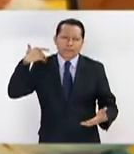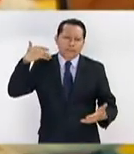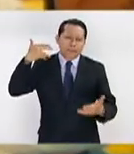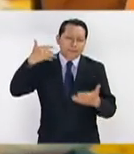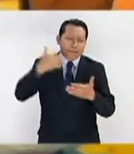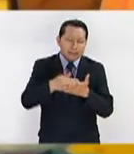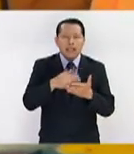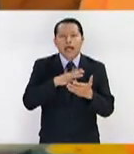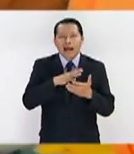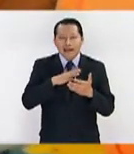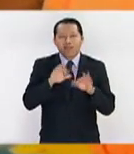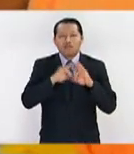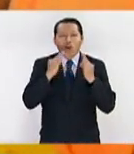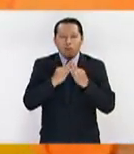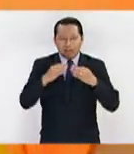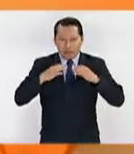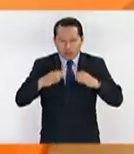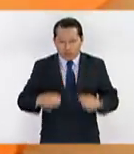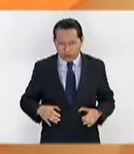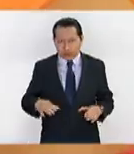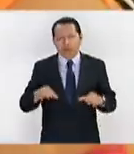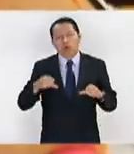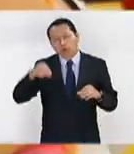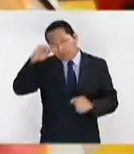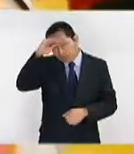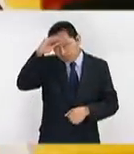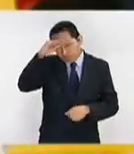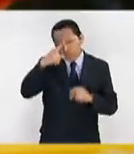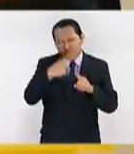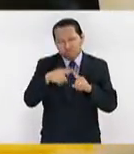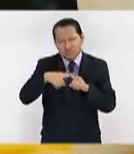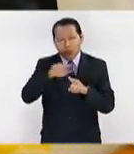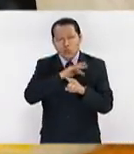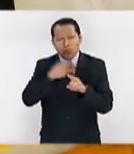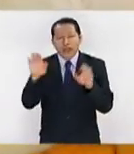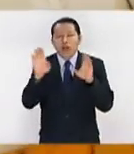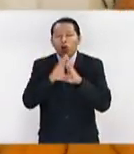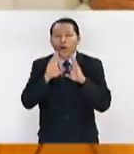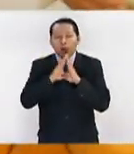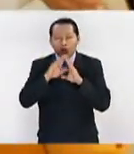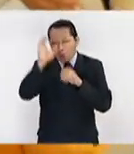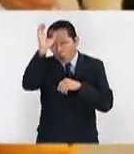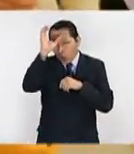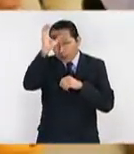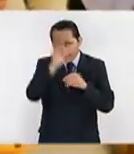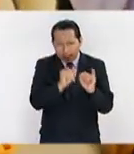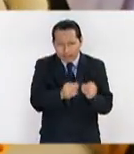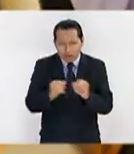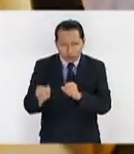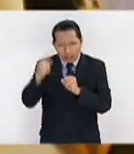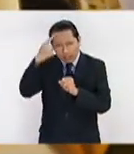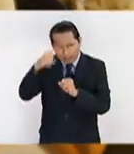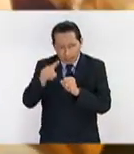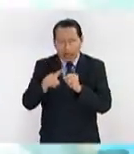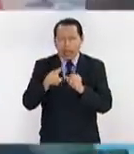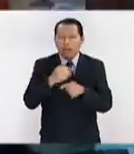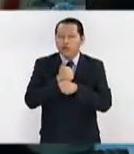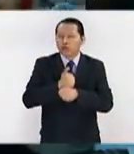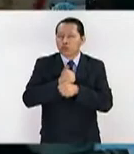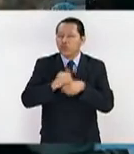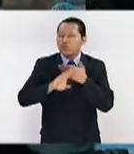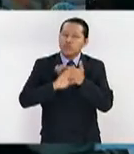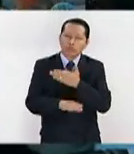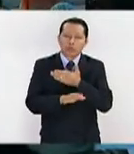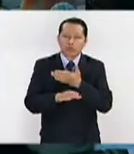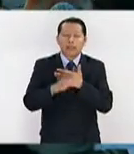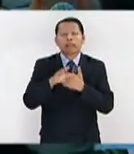posturas, ejercicios de respiración y meditación se intenta desarrollar la conciencia individual para evitar el sufrimiento. El